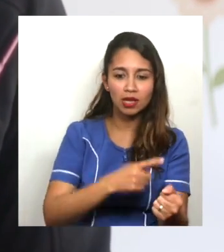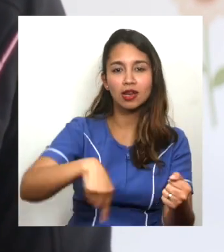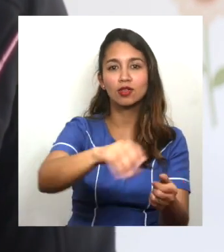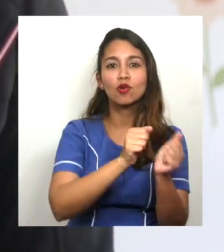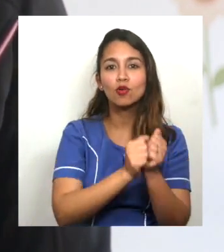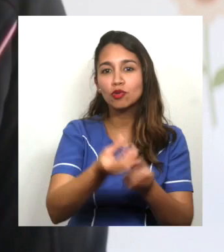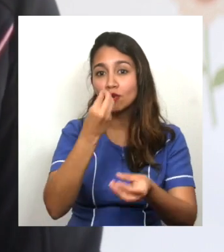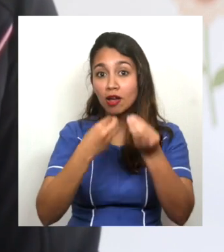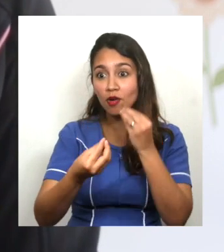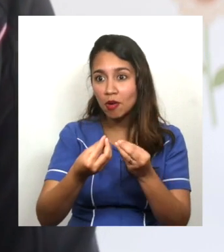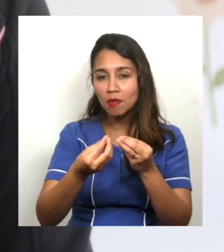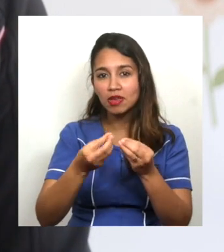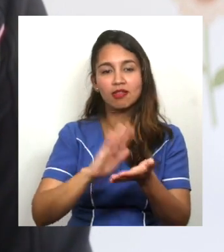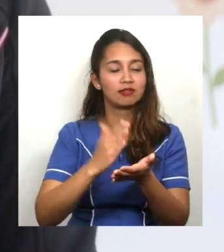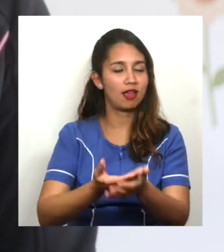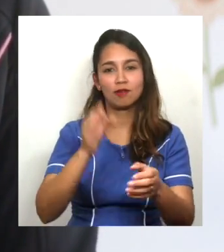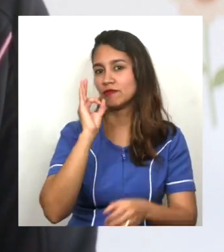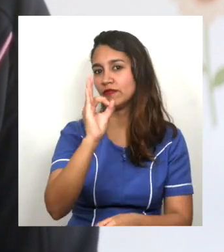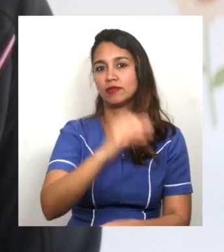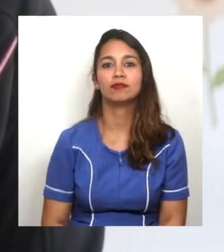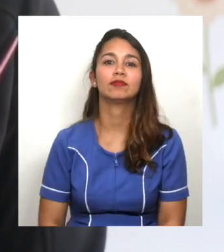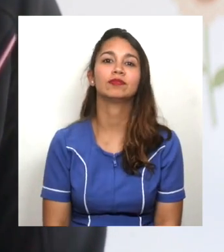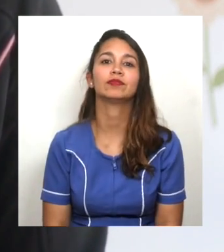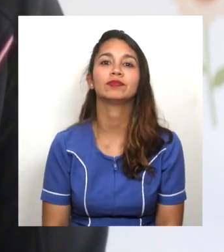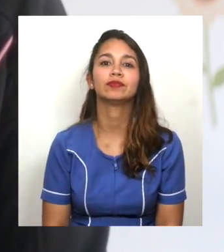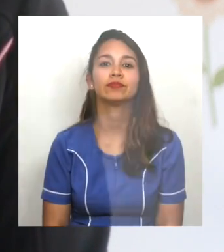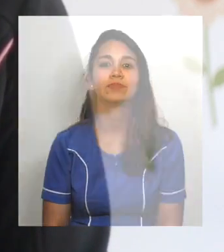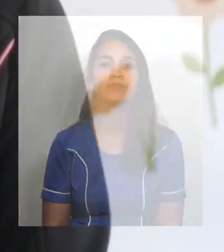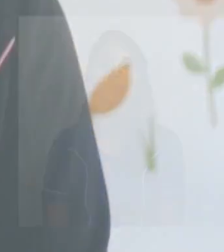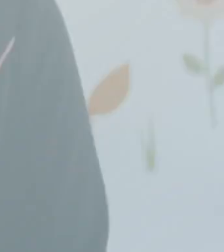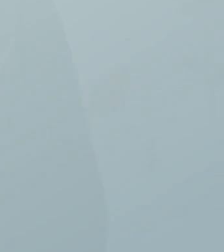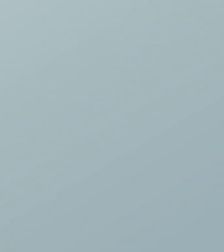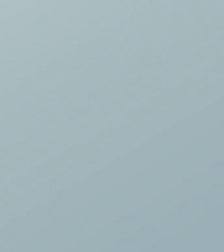sus familias disfrutar del alimento nutricional y físico perfecto.